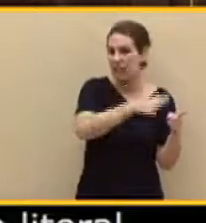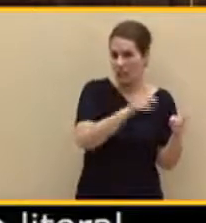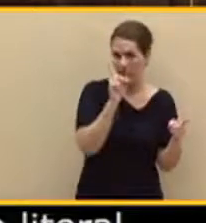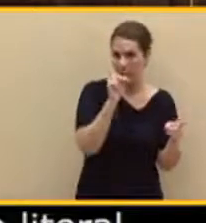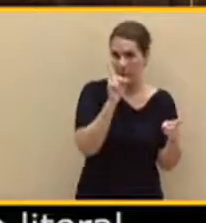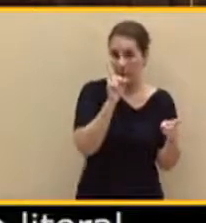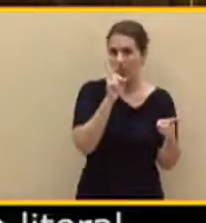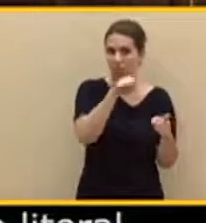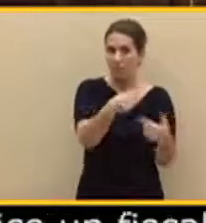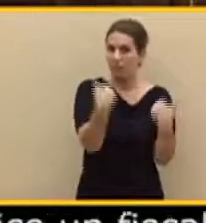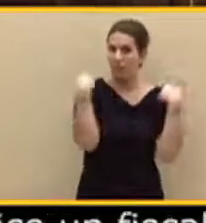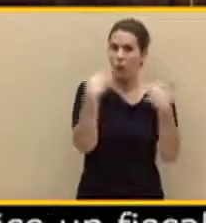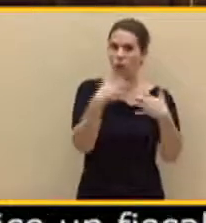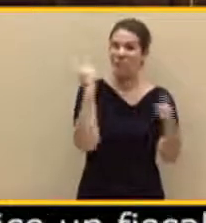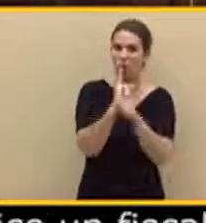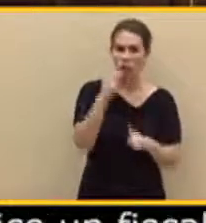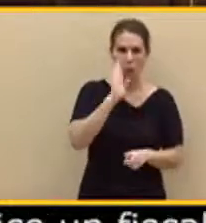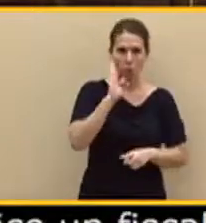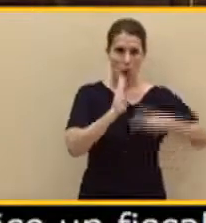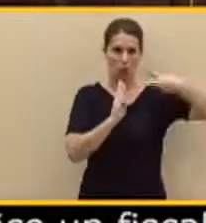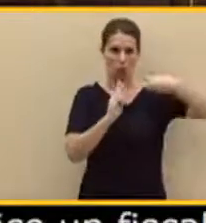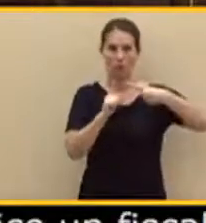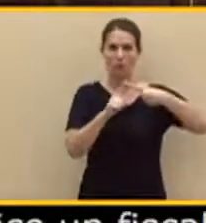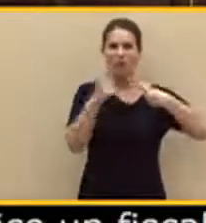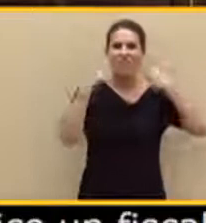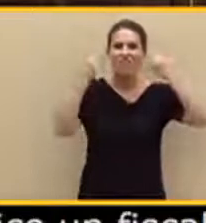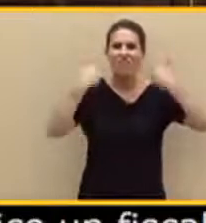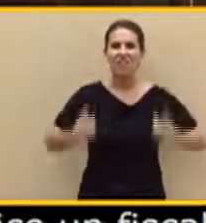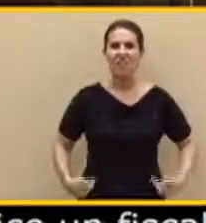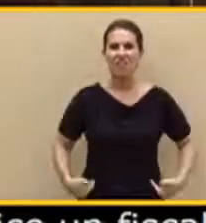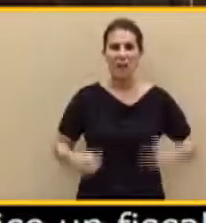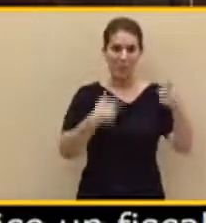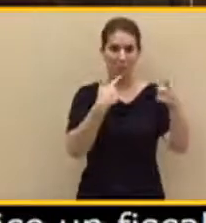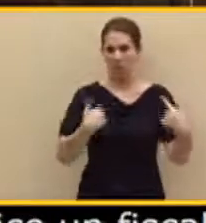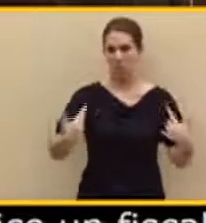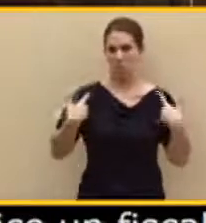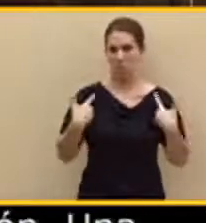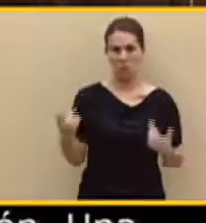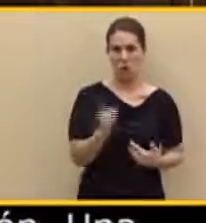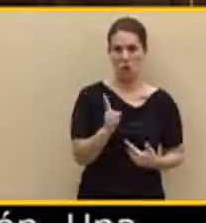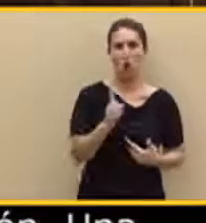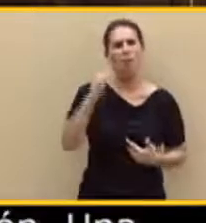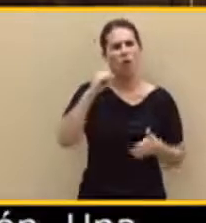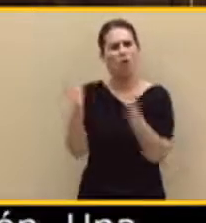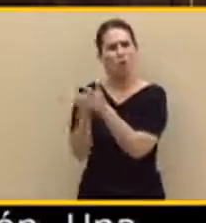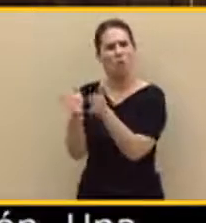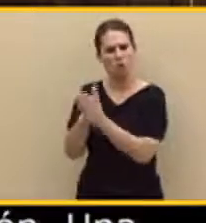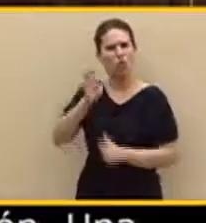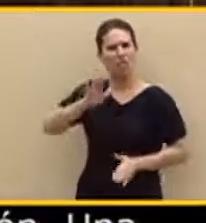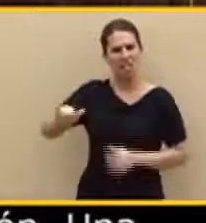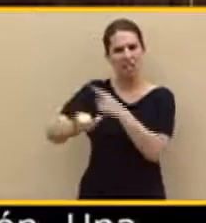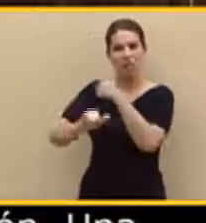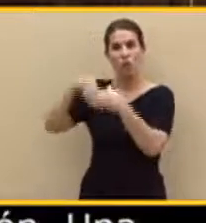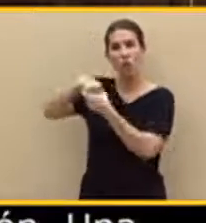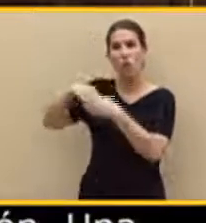contra la corrupción. Una intimidación física, que yo no la he sufrido, aunque sí la ha sufrido un compañero en cuya vivienda han entrado en un